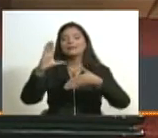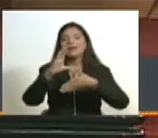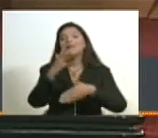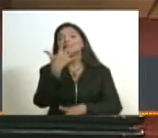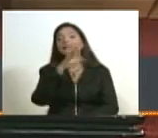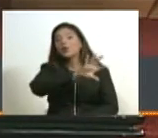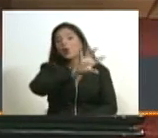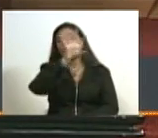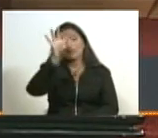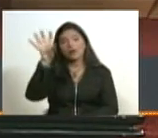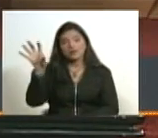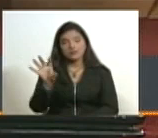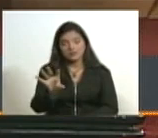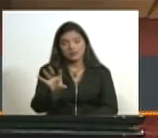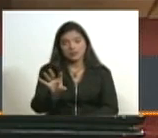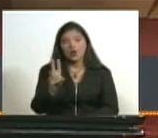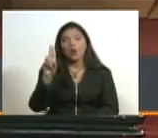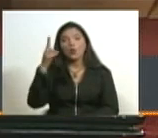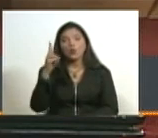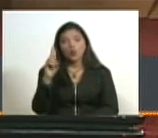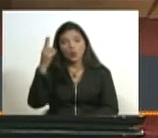5 países, Uruguay,